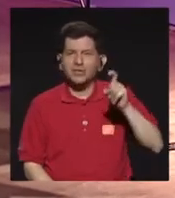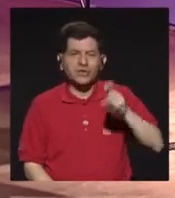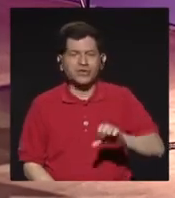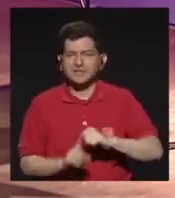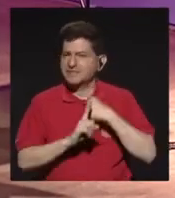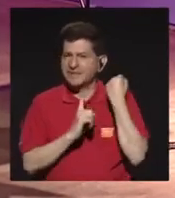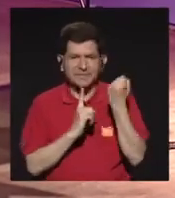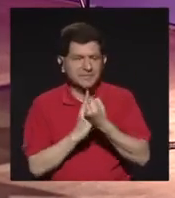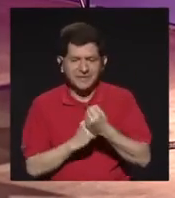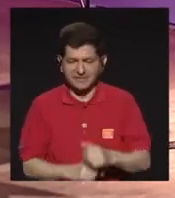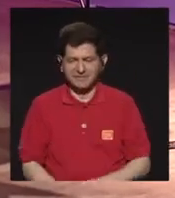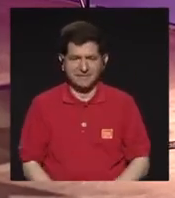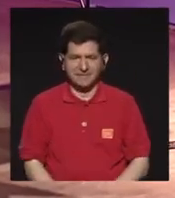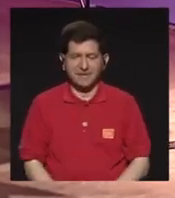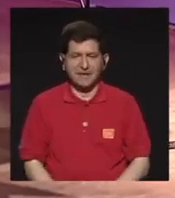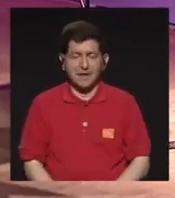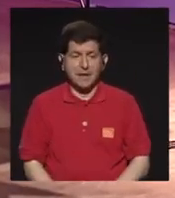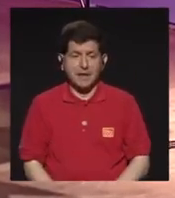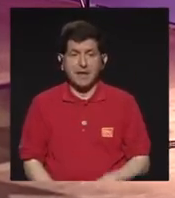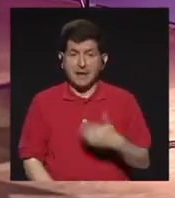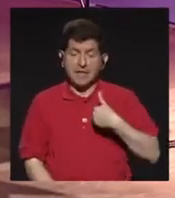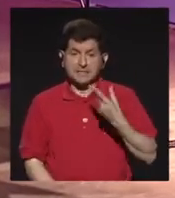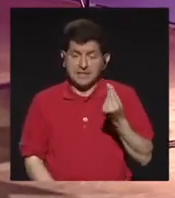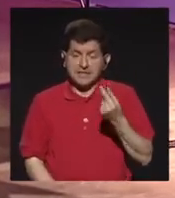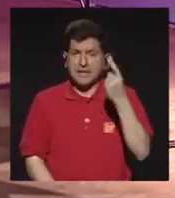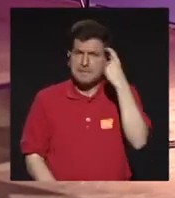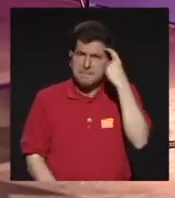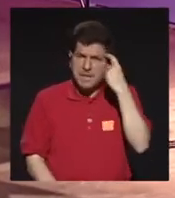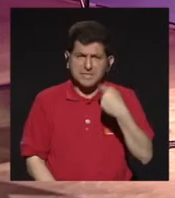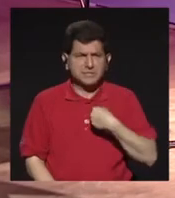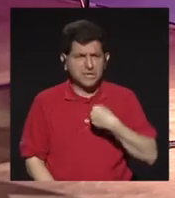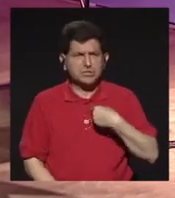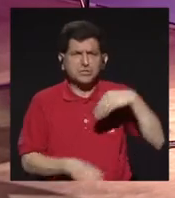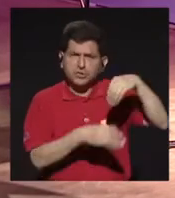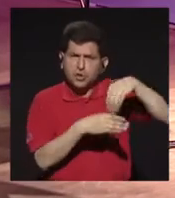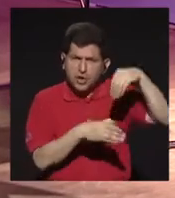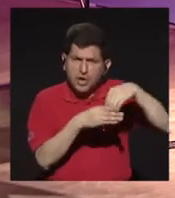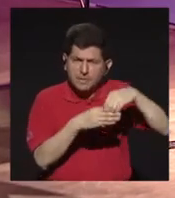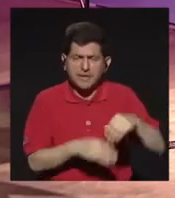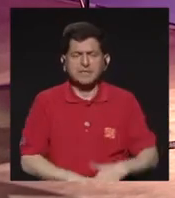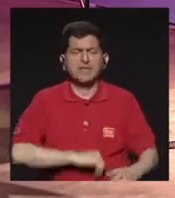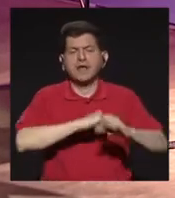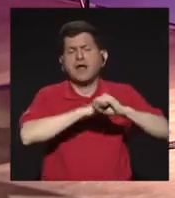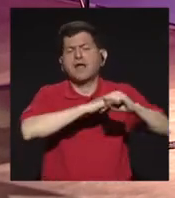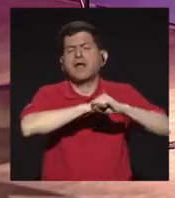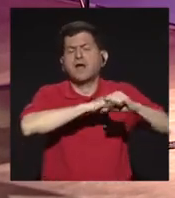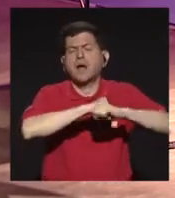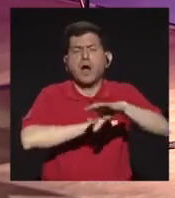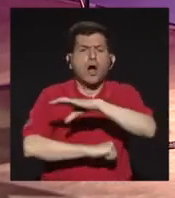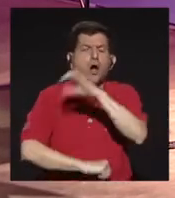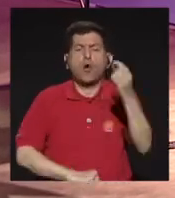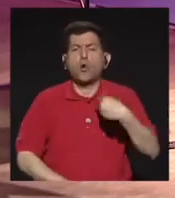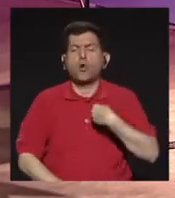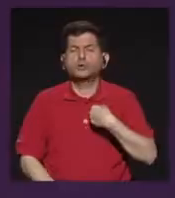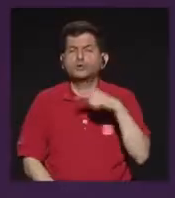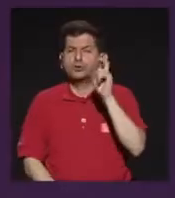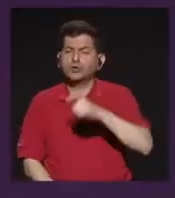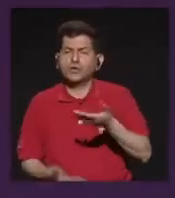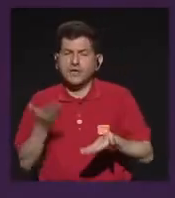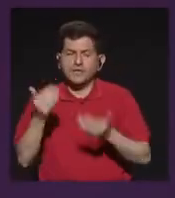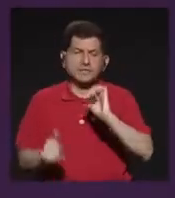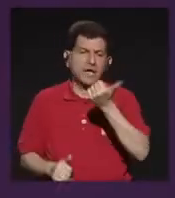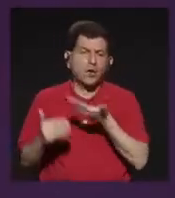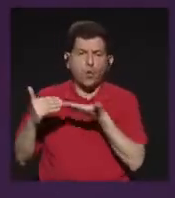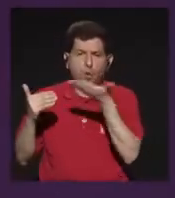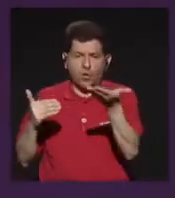Si tienen el dinero, priorizan, ¿verdad? Si lo voy a meter, lo voy a invertir en mi campaña política, o si ocupo para